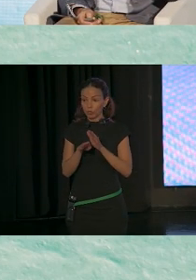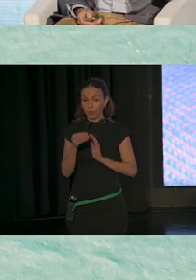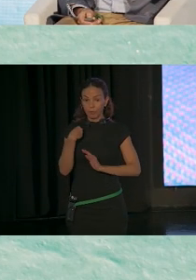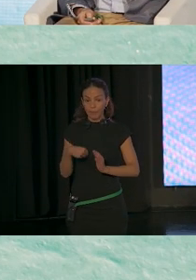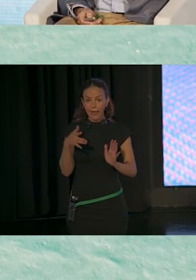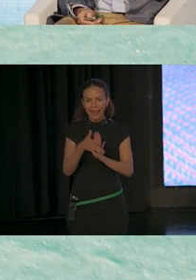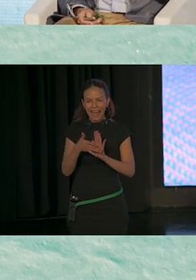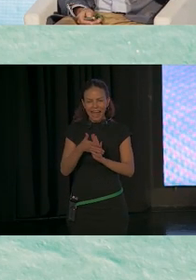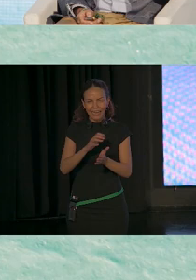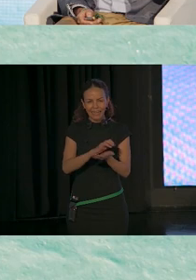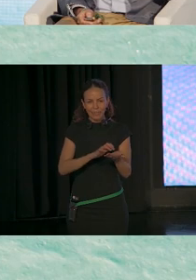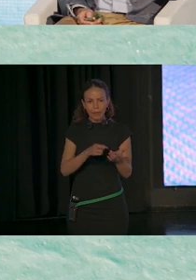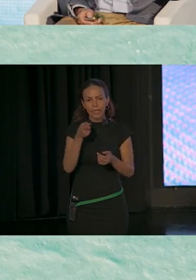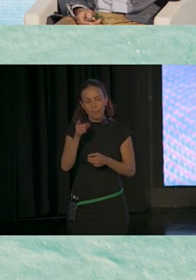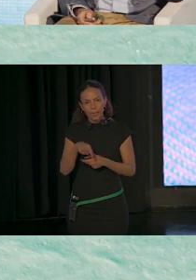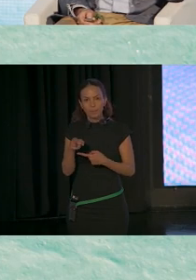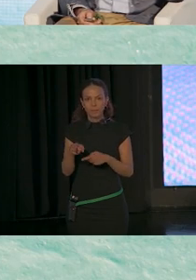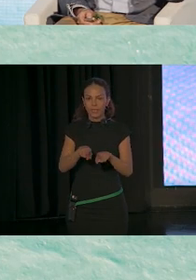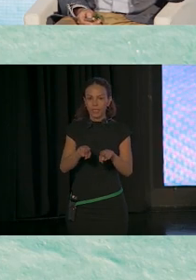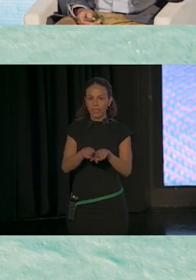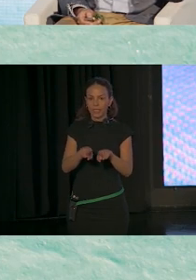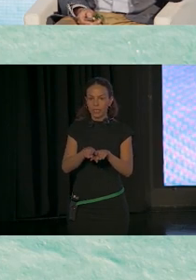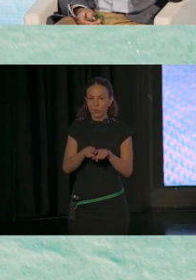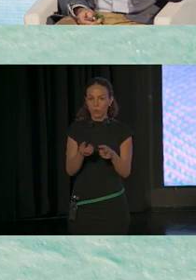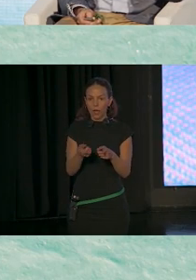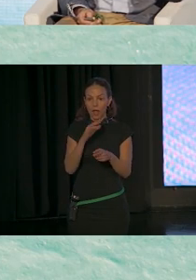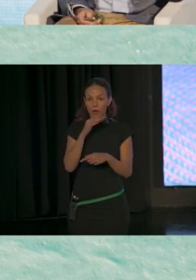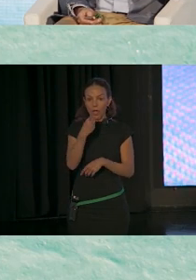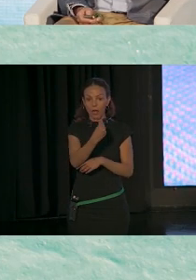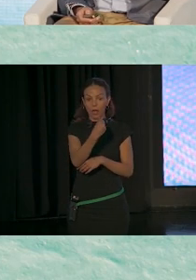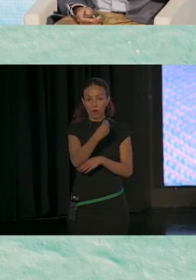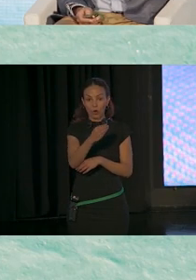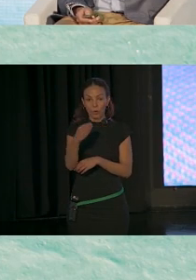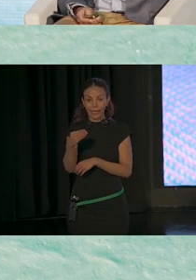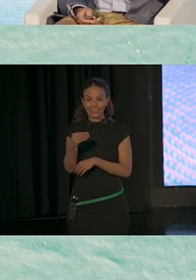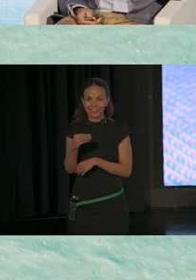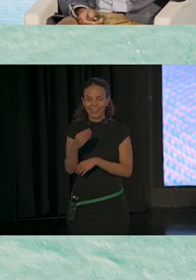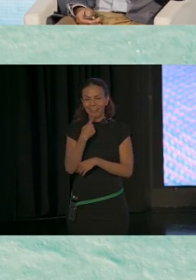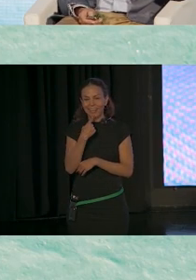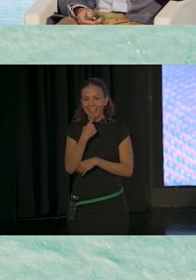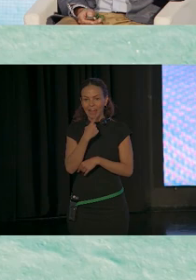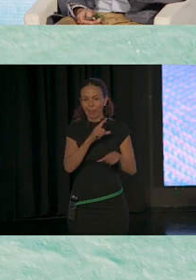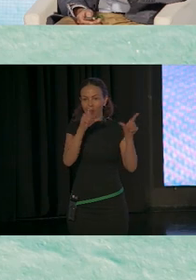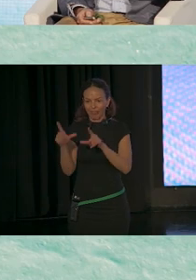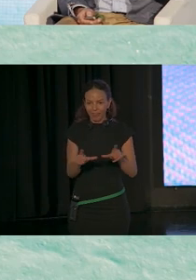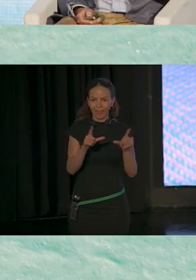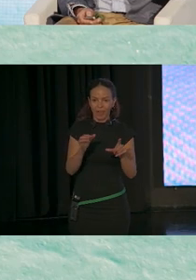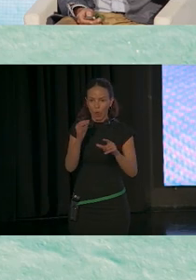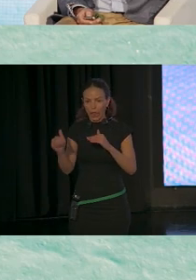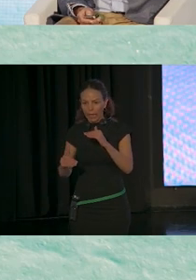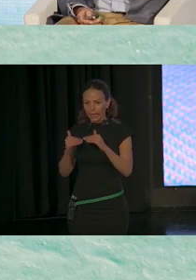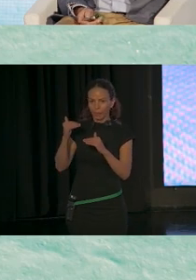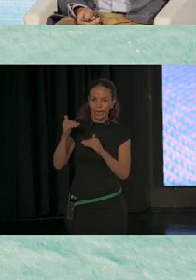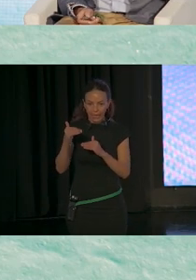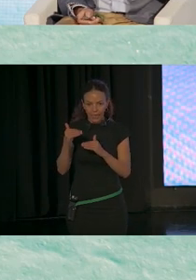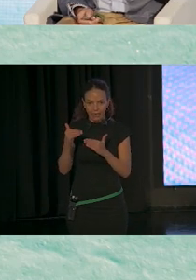narrativa también ayuda a ir pasando de, ahora los más jóvenes dirían, de pantalla, bueno, de nivel, ¿de acuerdo? De nivel significa